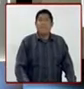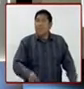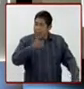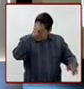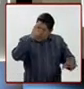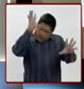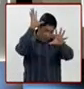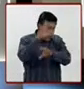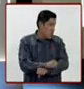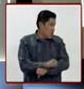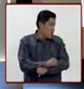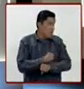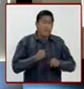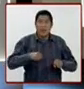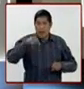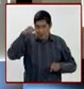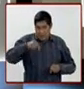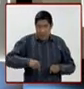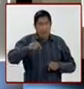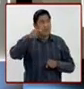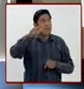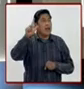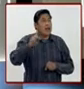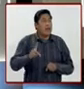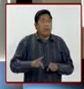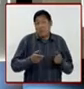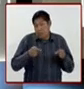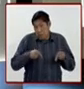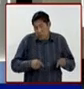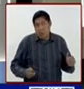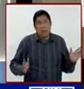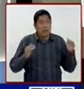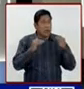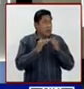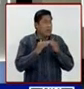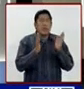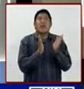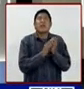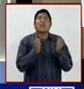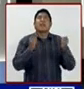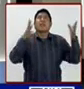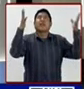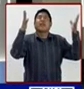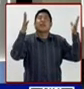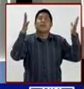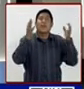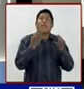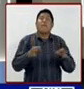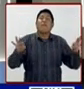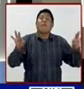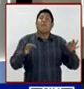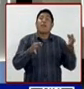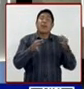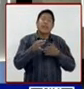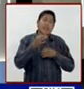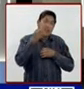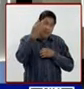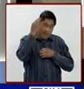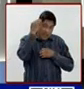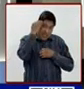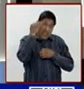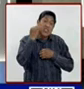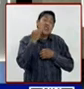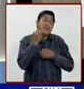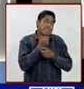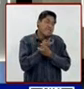Se ha acostumbrado acá en el departamento de La Paz, y en específico en la ciudad de La Paz, sede de gobierno, a celebrar la fiesta de las ñatitas, que se hace después de